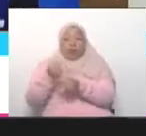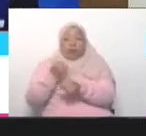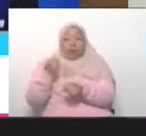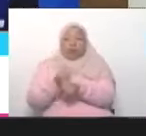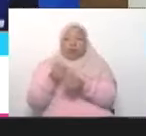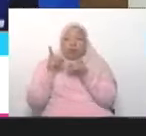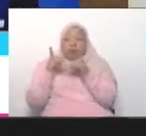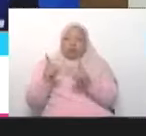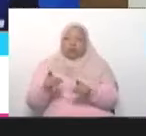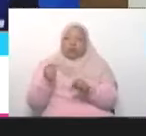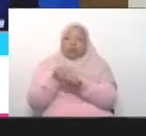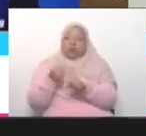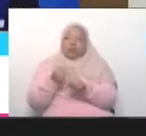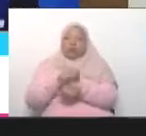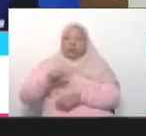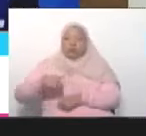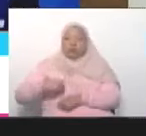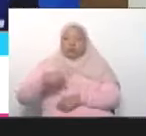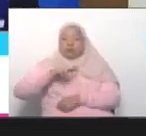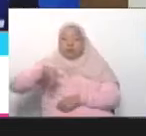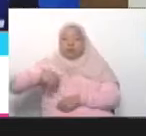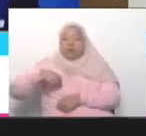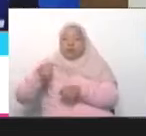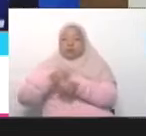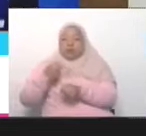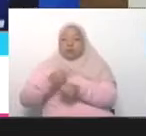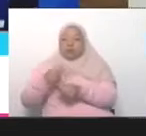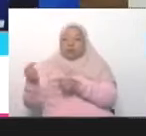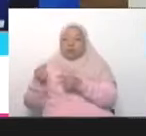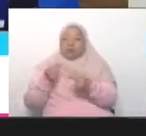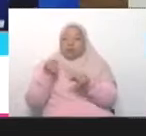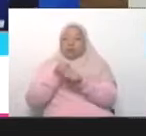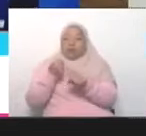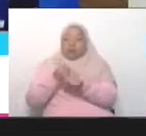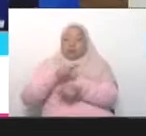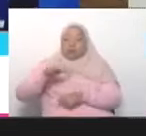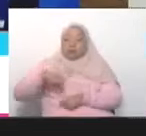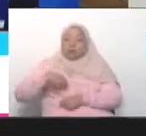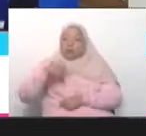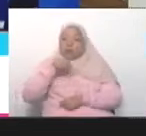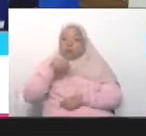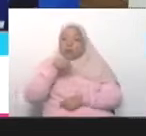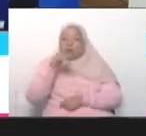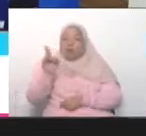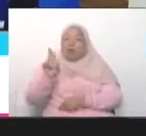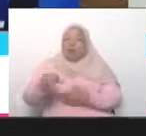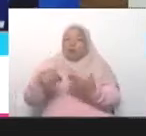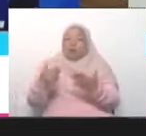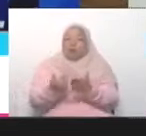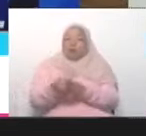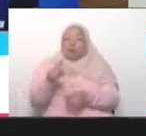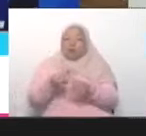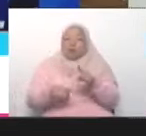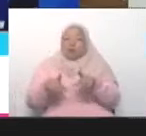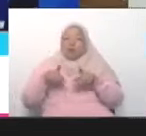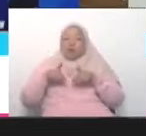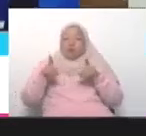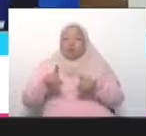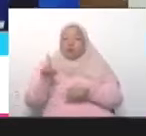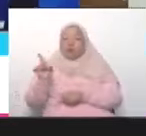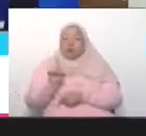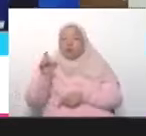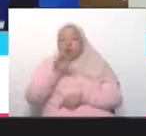mensaje social, profundo, emocionante. La gaita emociona mucho, pero siempre trae un mensaje